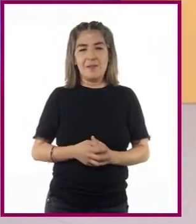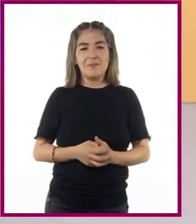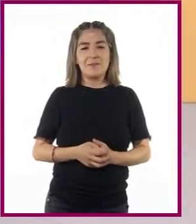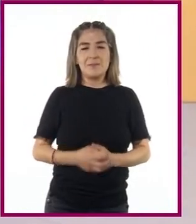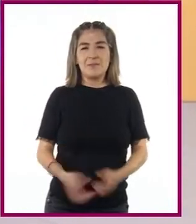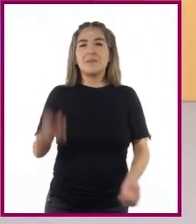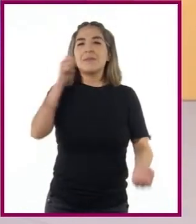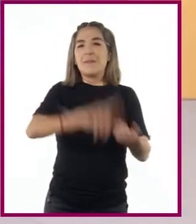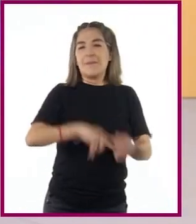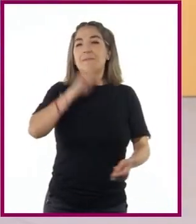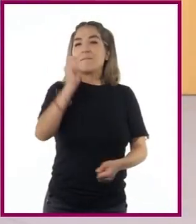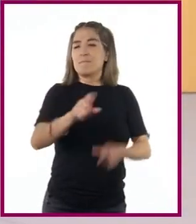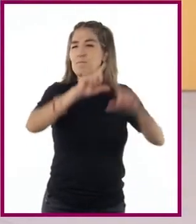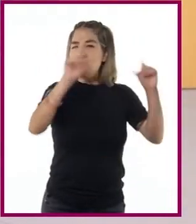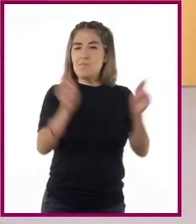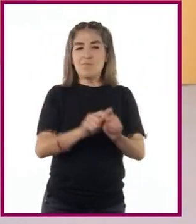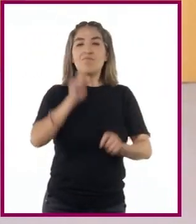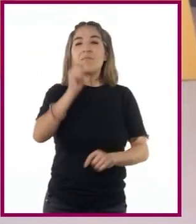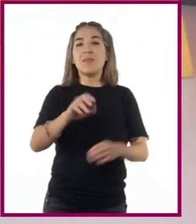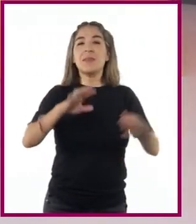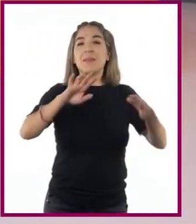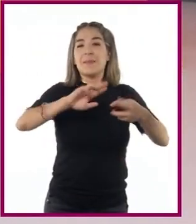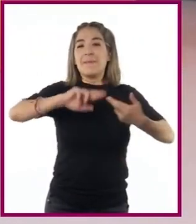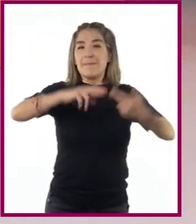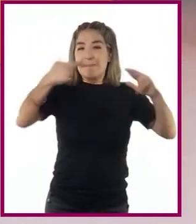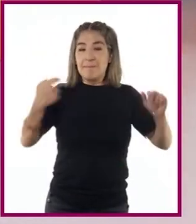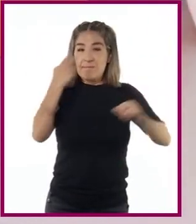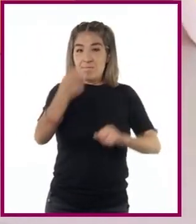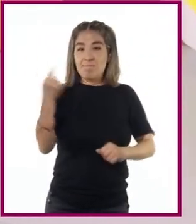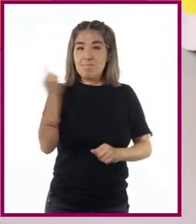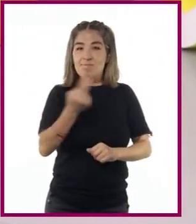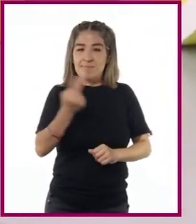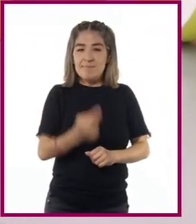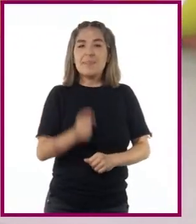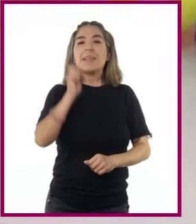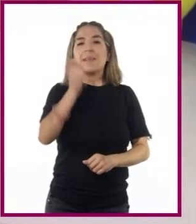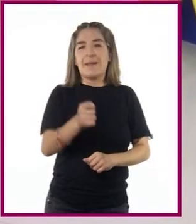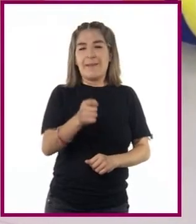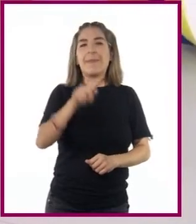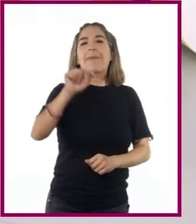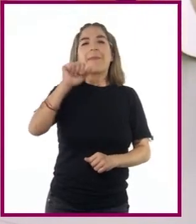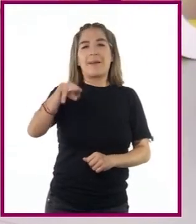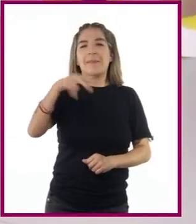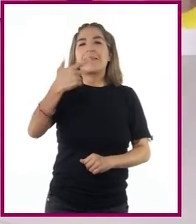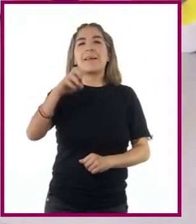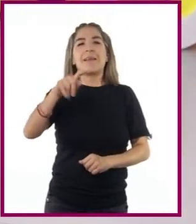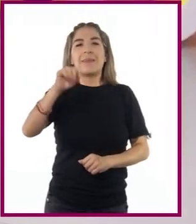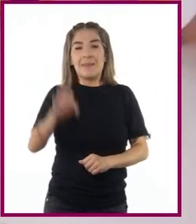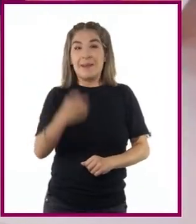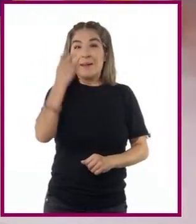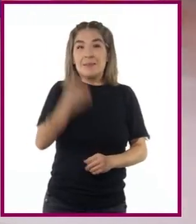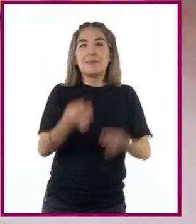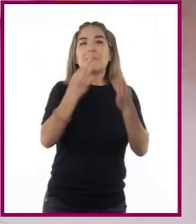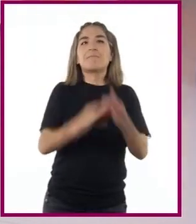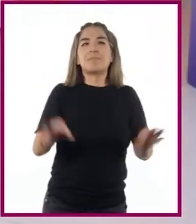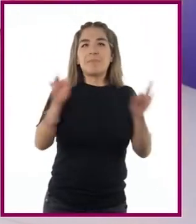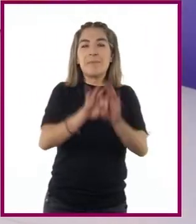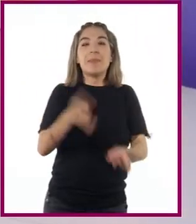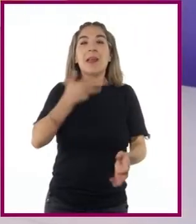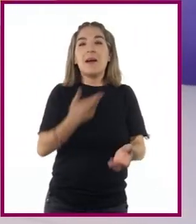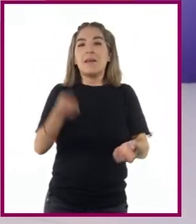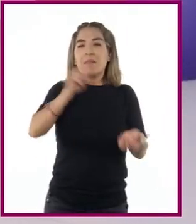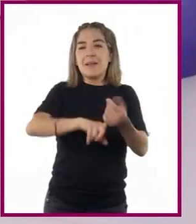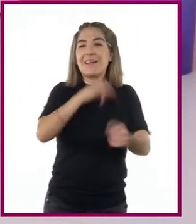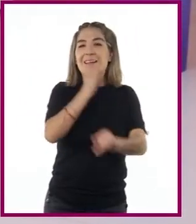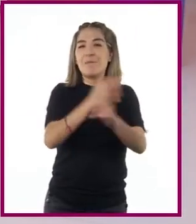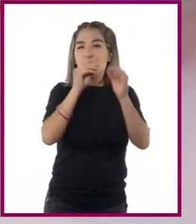Se concluye que la relación que se necesita es la tangente, porque es quien tiene el